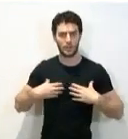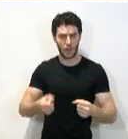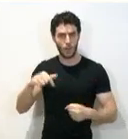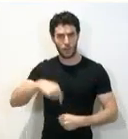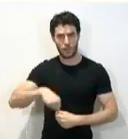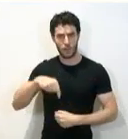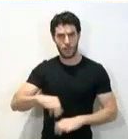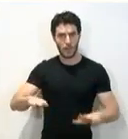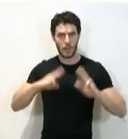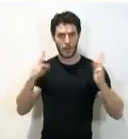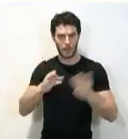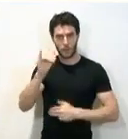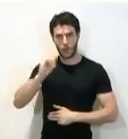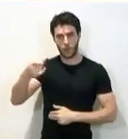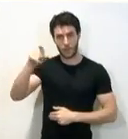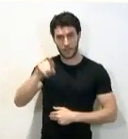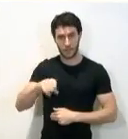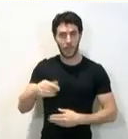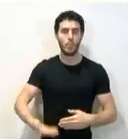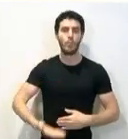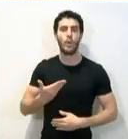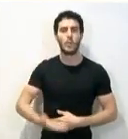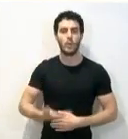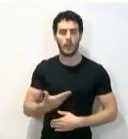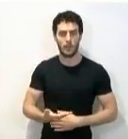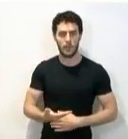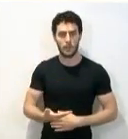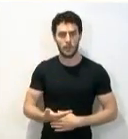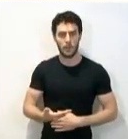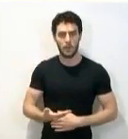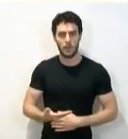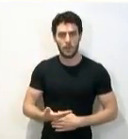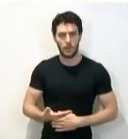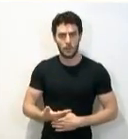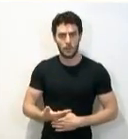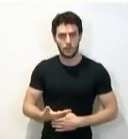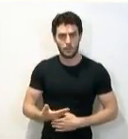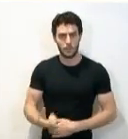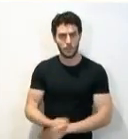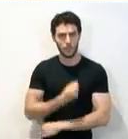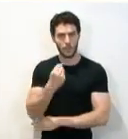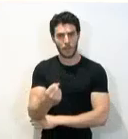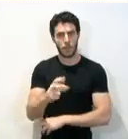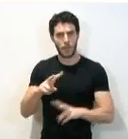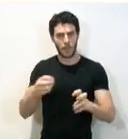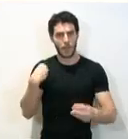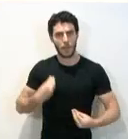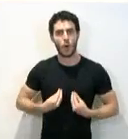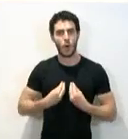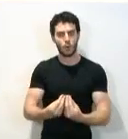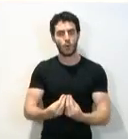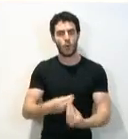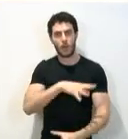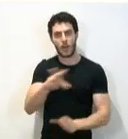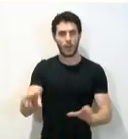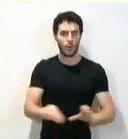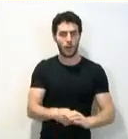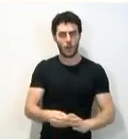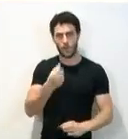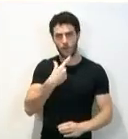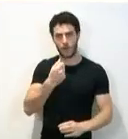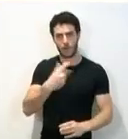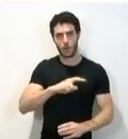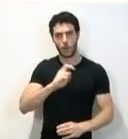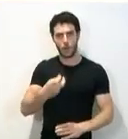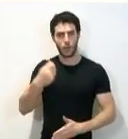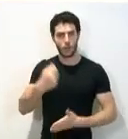este Parlamento. También es importante impulsar junto a esto la incorporación de otros fármacos que son mucho